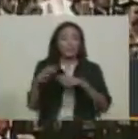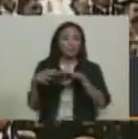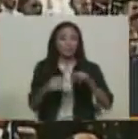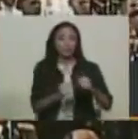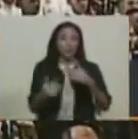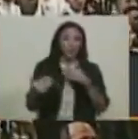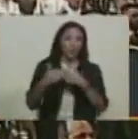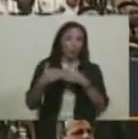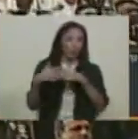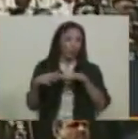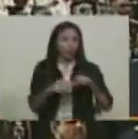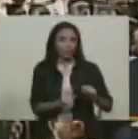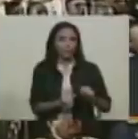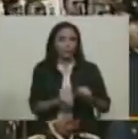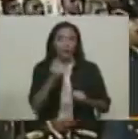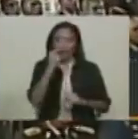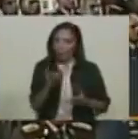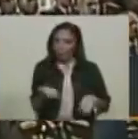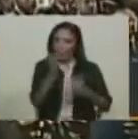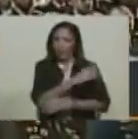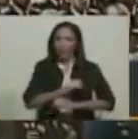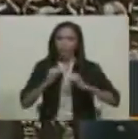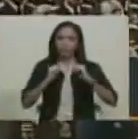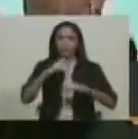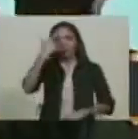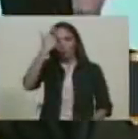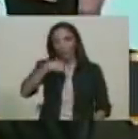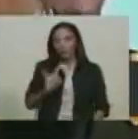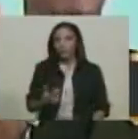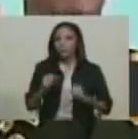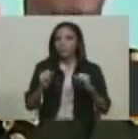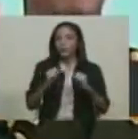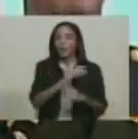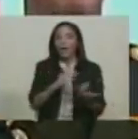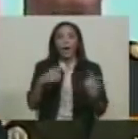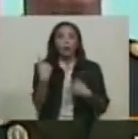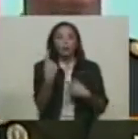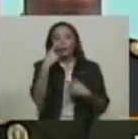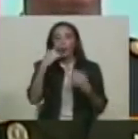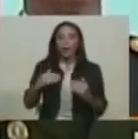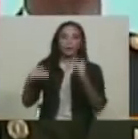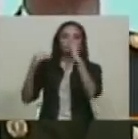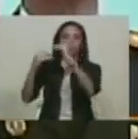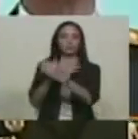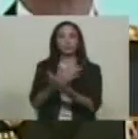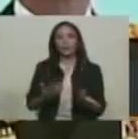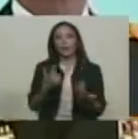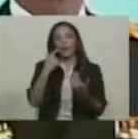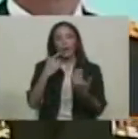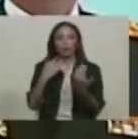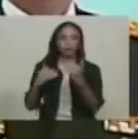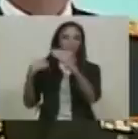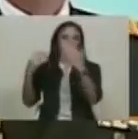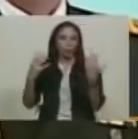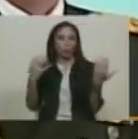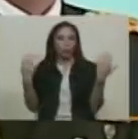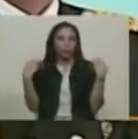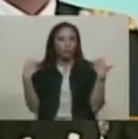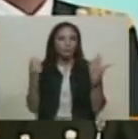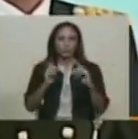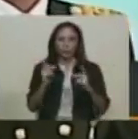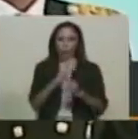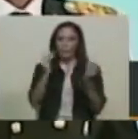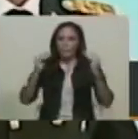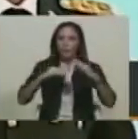hay. Que asciendan ustedes, no solo de grado, asciendan en el espíritu, en el compromiso, en